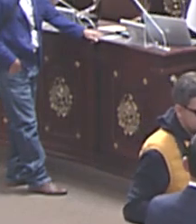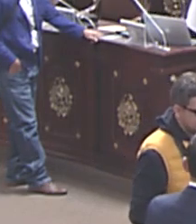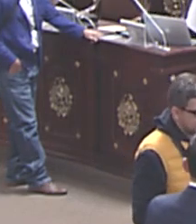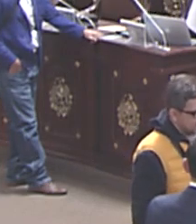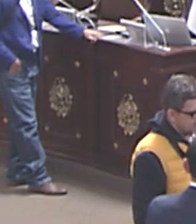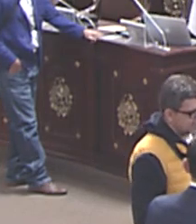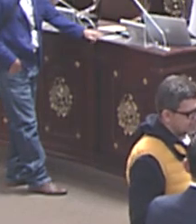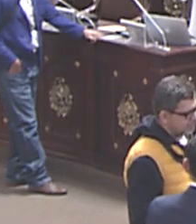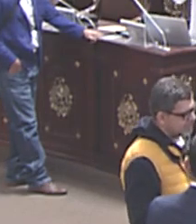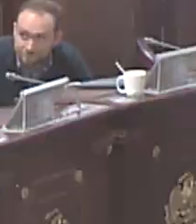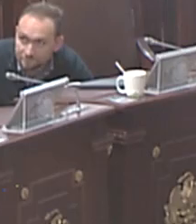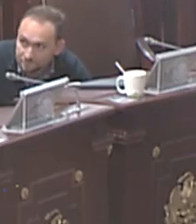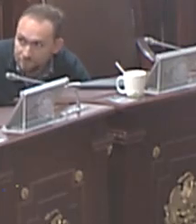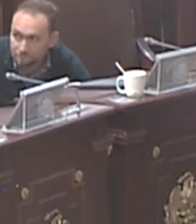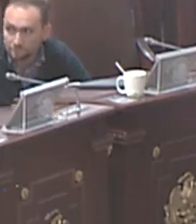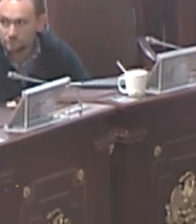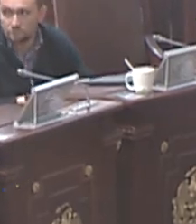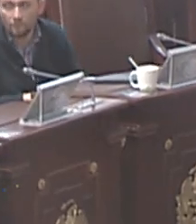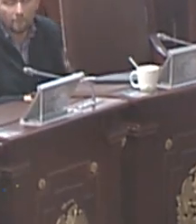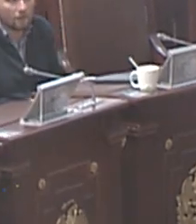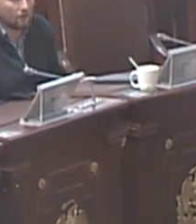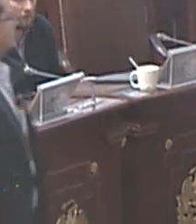Gracias, diputado.